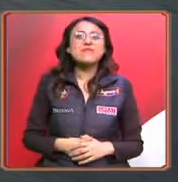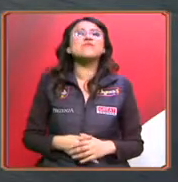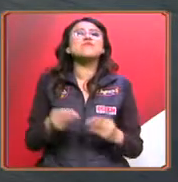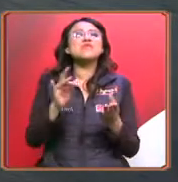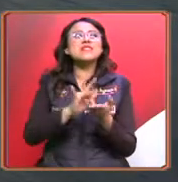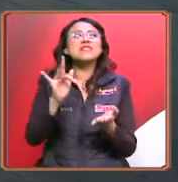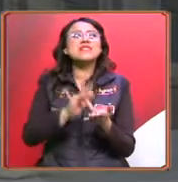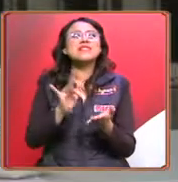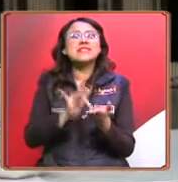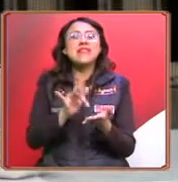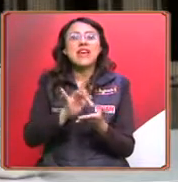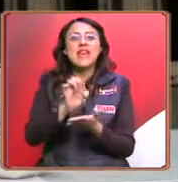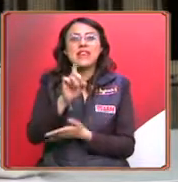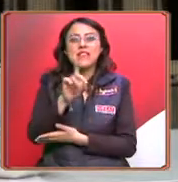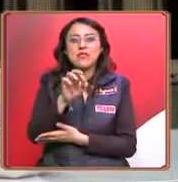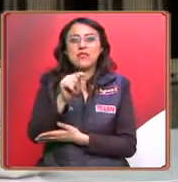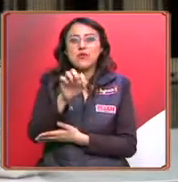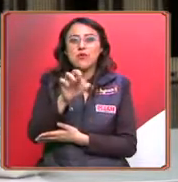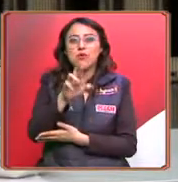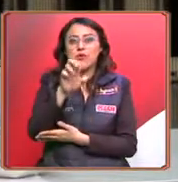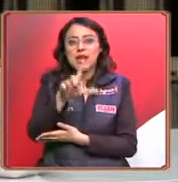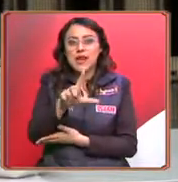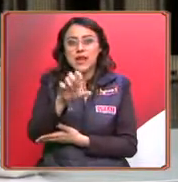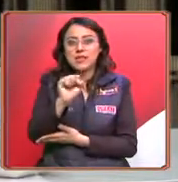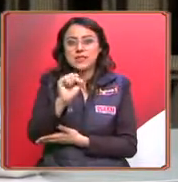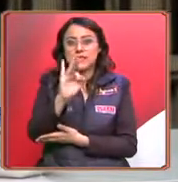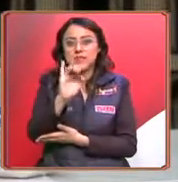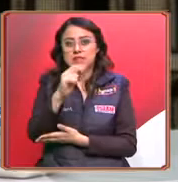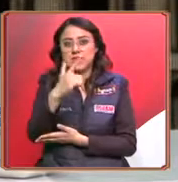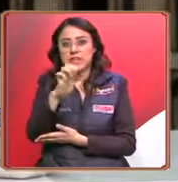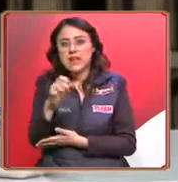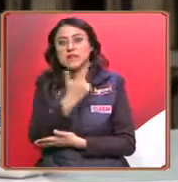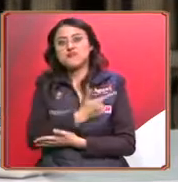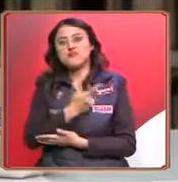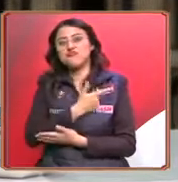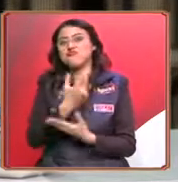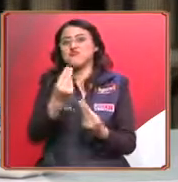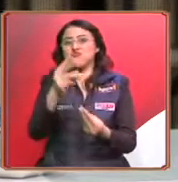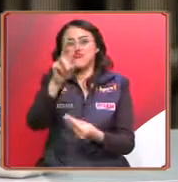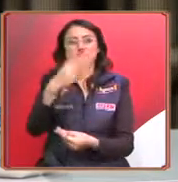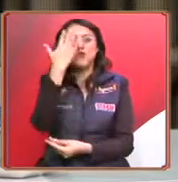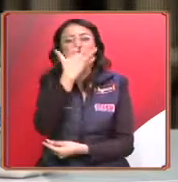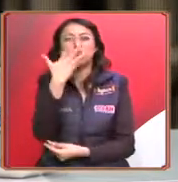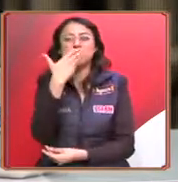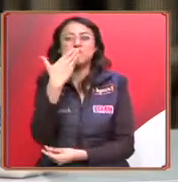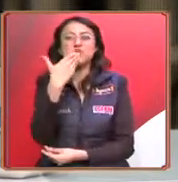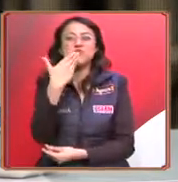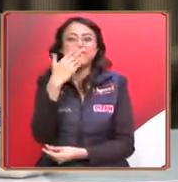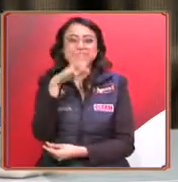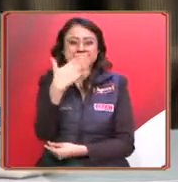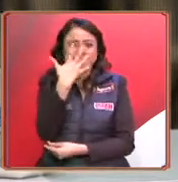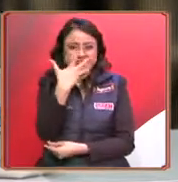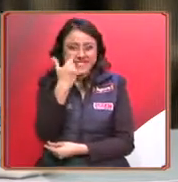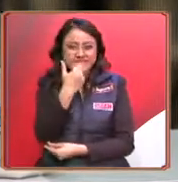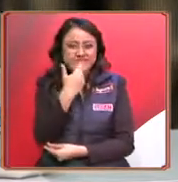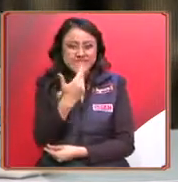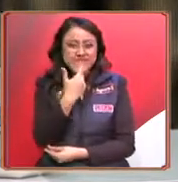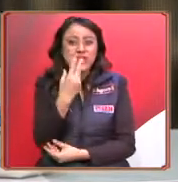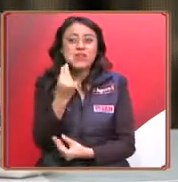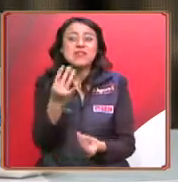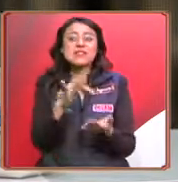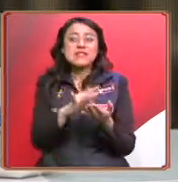Mi gracias, Editorial Esfinge, que además le encanta a los chavos, ¿eh? El material con el que llega, wow. Mi gracias. Gracias